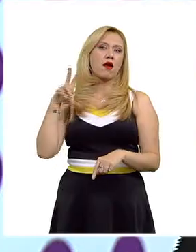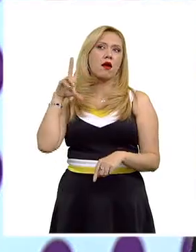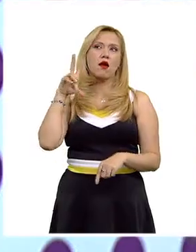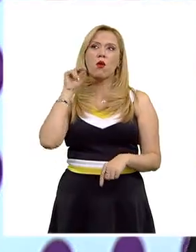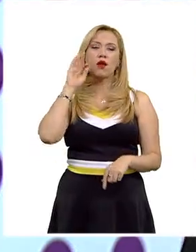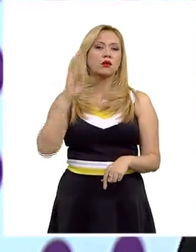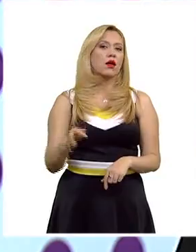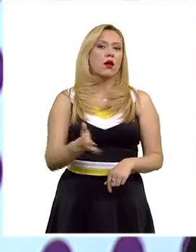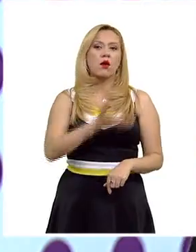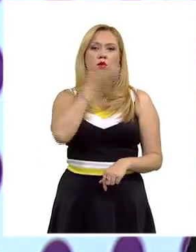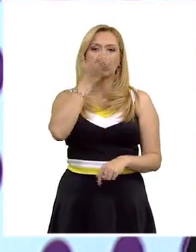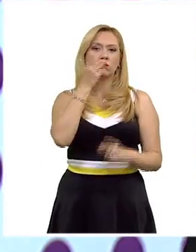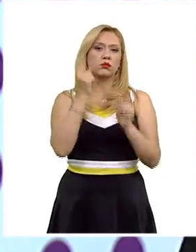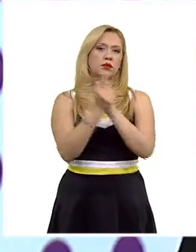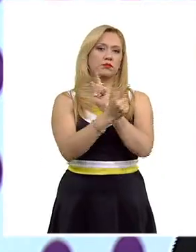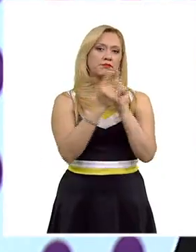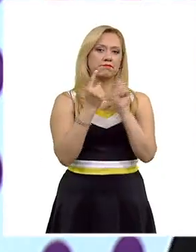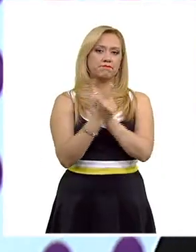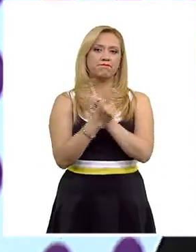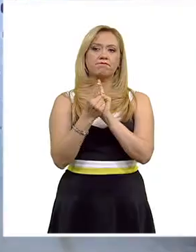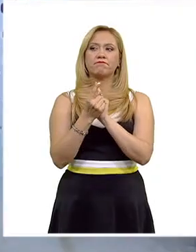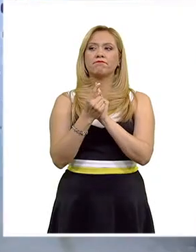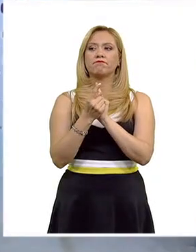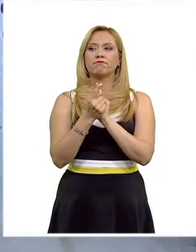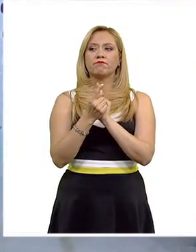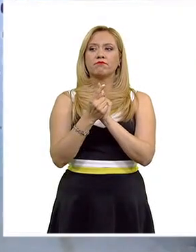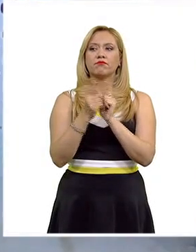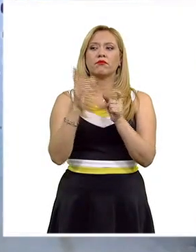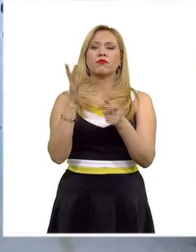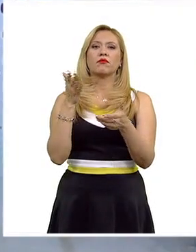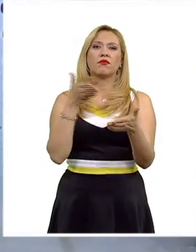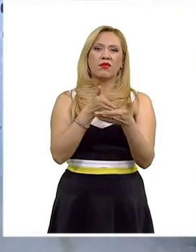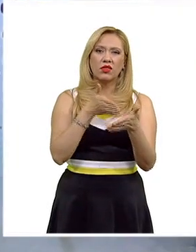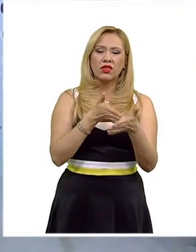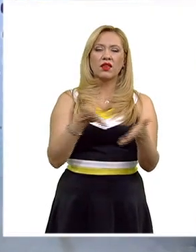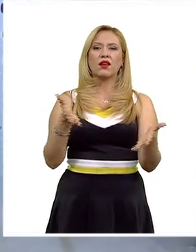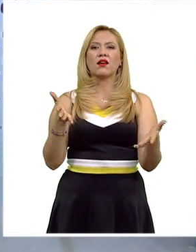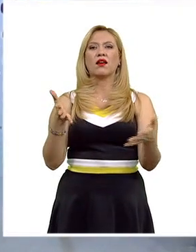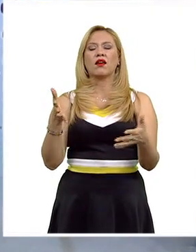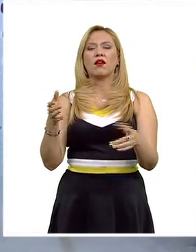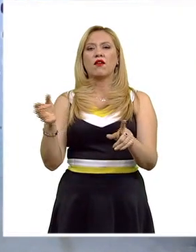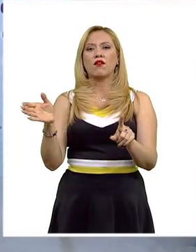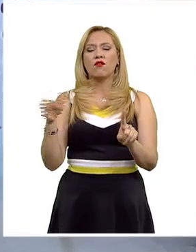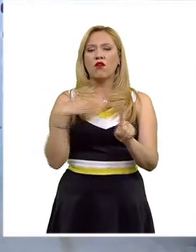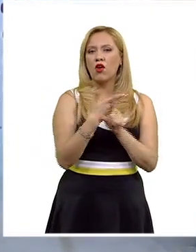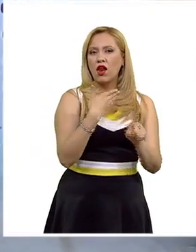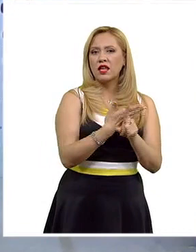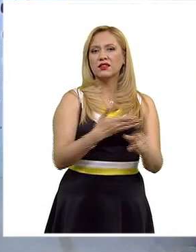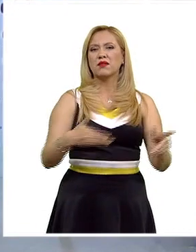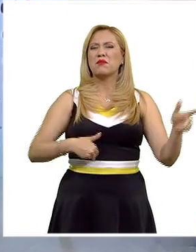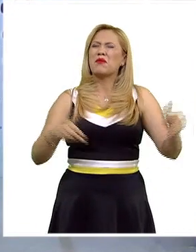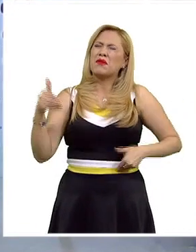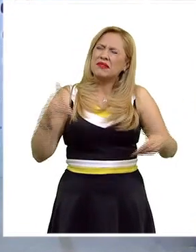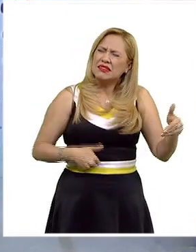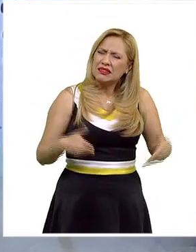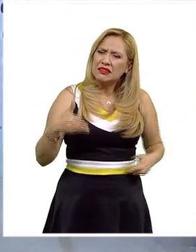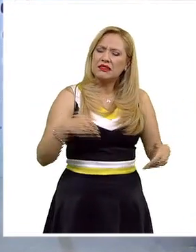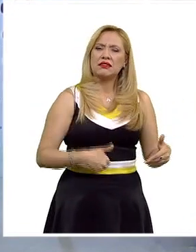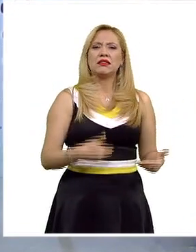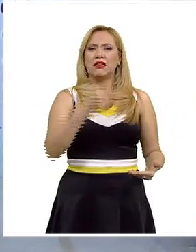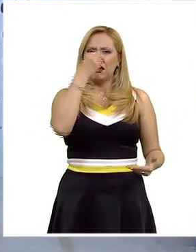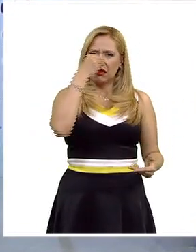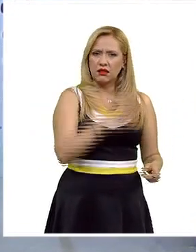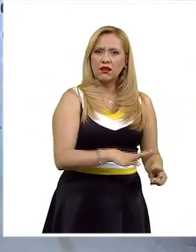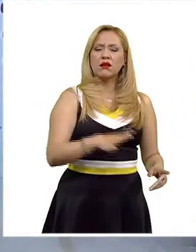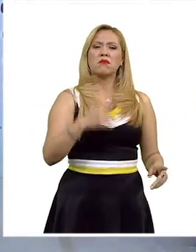estas formas de relacionarnos, que tienen que ver con el acoso, con la violencia, con el hostigamiento, con el